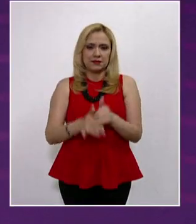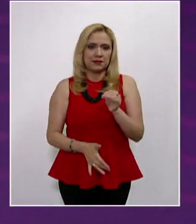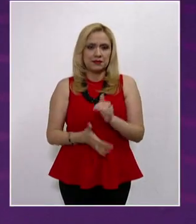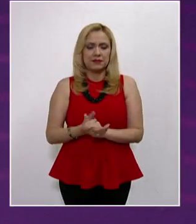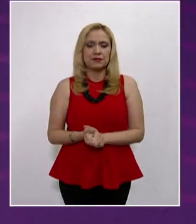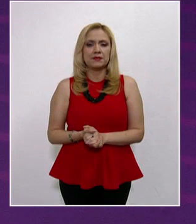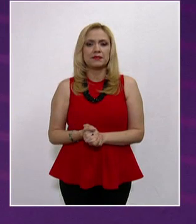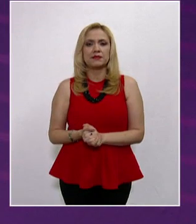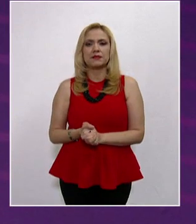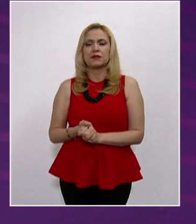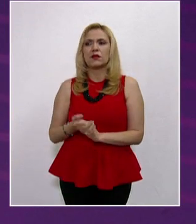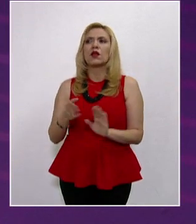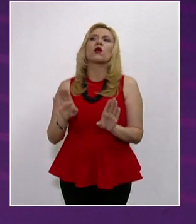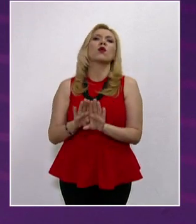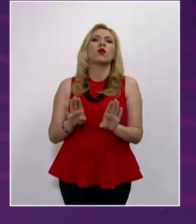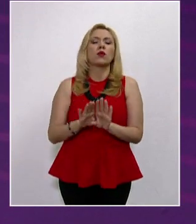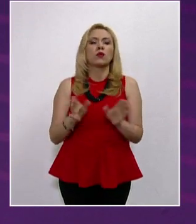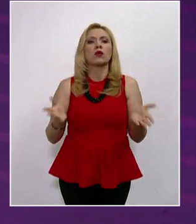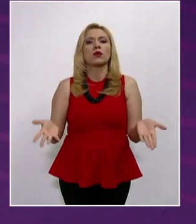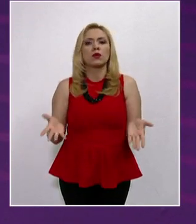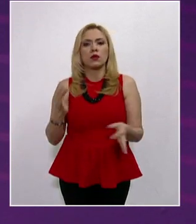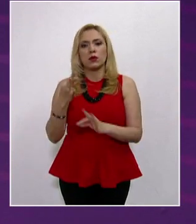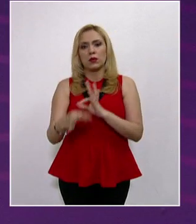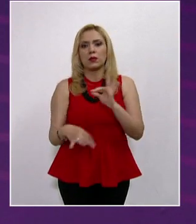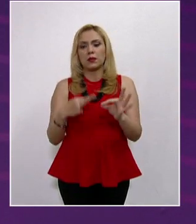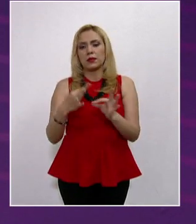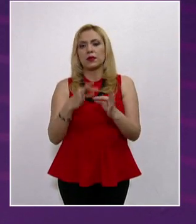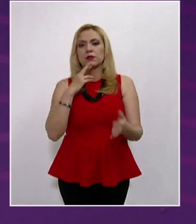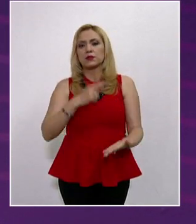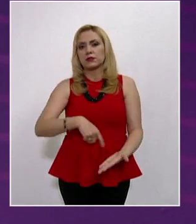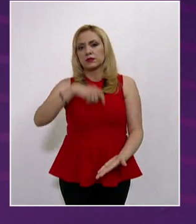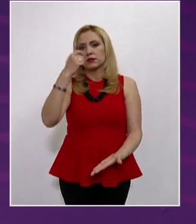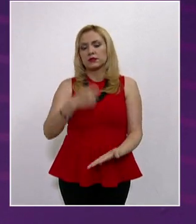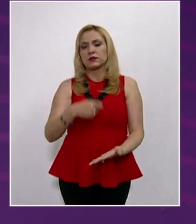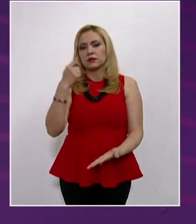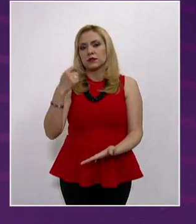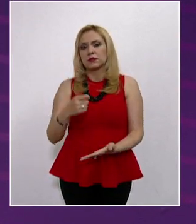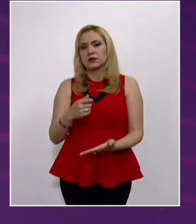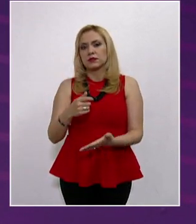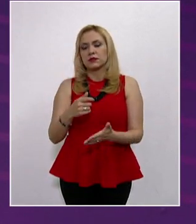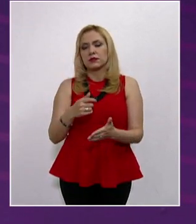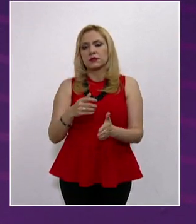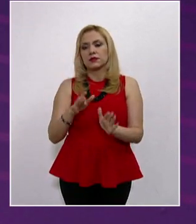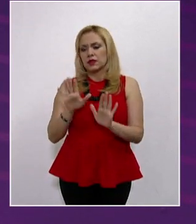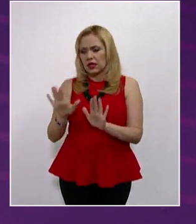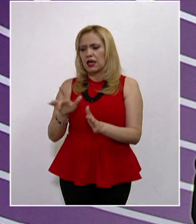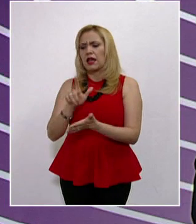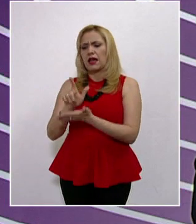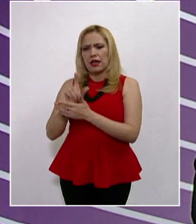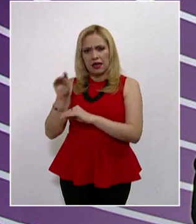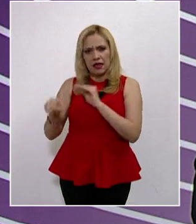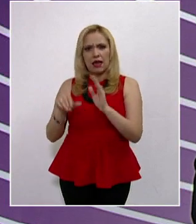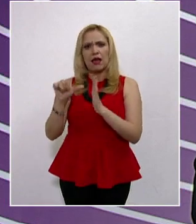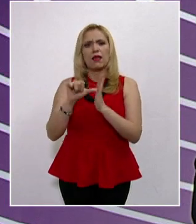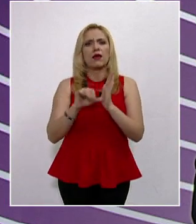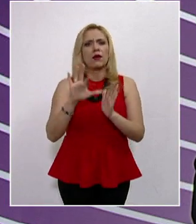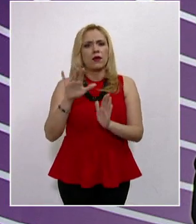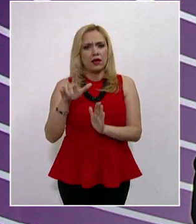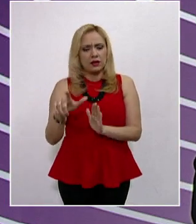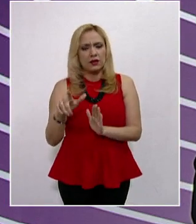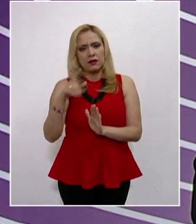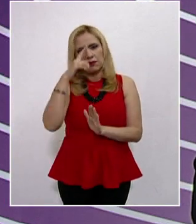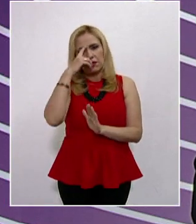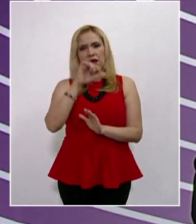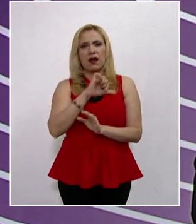programa y cómo va también el cumplimiento de las sentencias condenatorias, más allá de lo legislativo, del artículo 57, en los